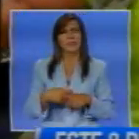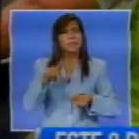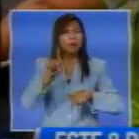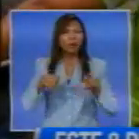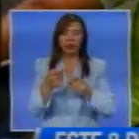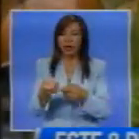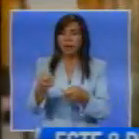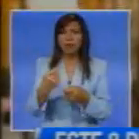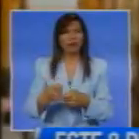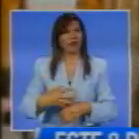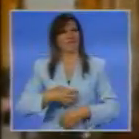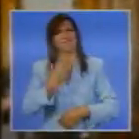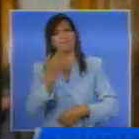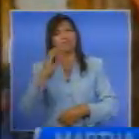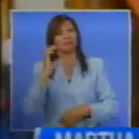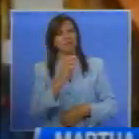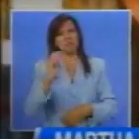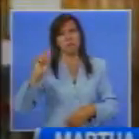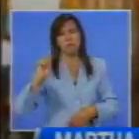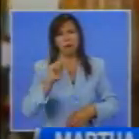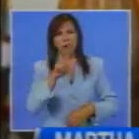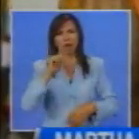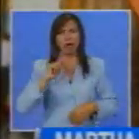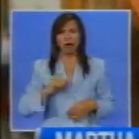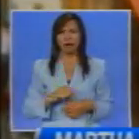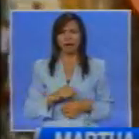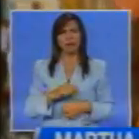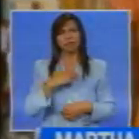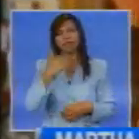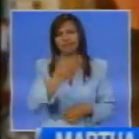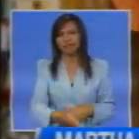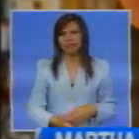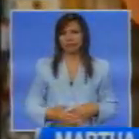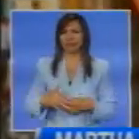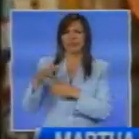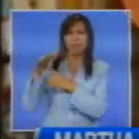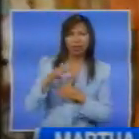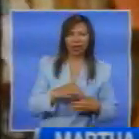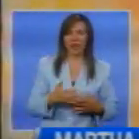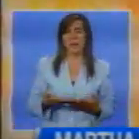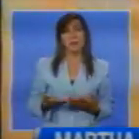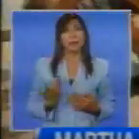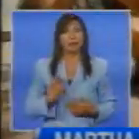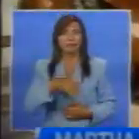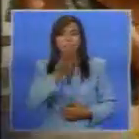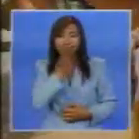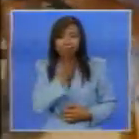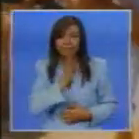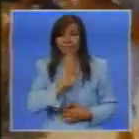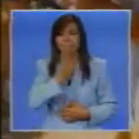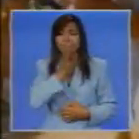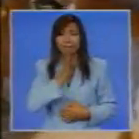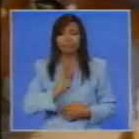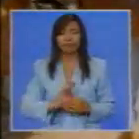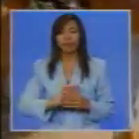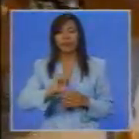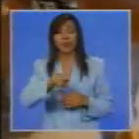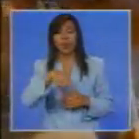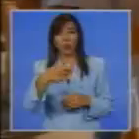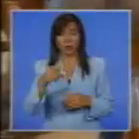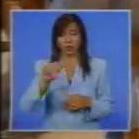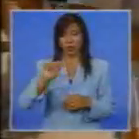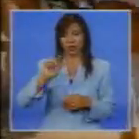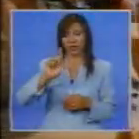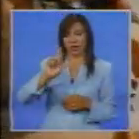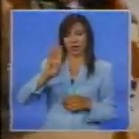porque vendemos el agua muy cara, aprovechan. Entonces uno tiene que tratar de aguantarlas. Y muy cerca de allí estaba Alba